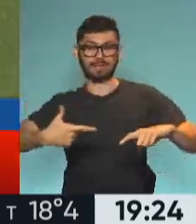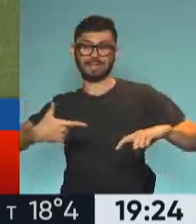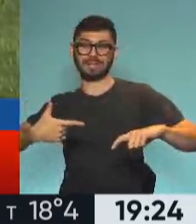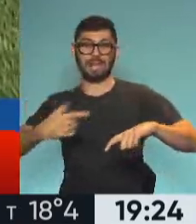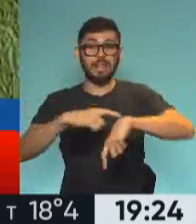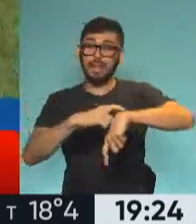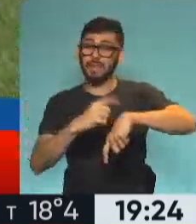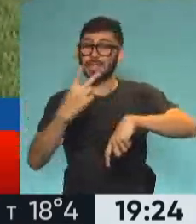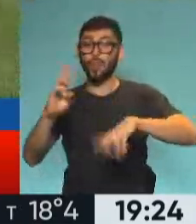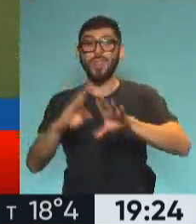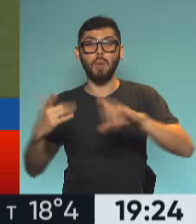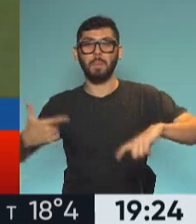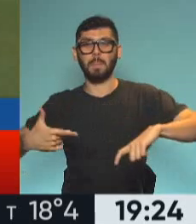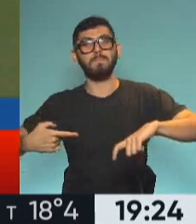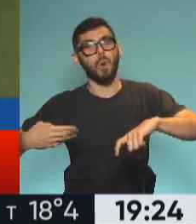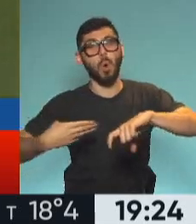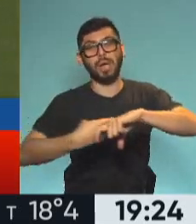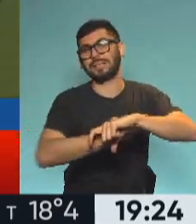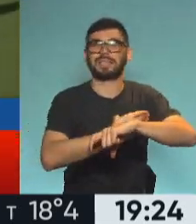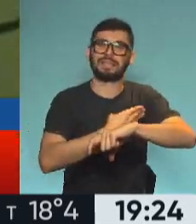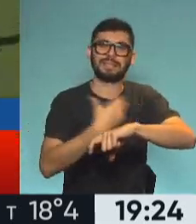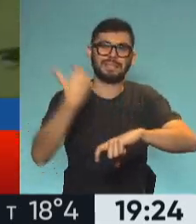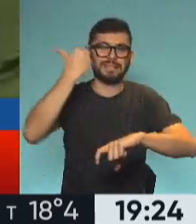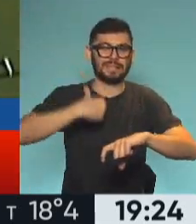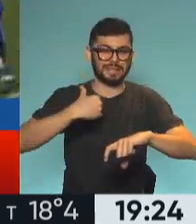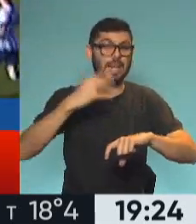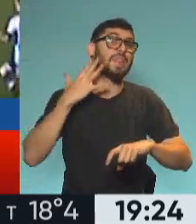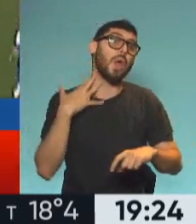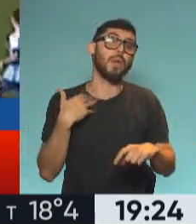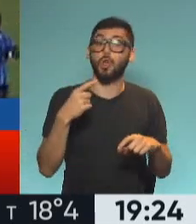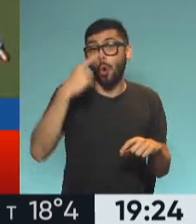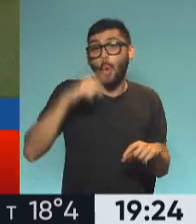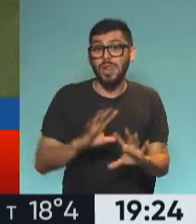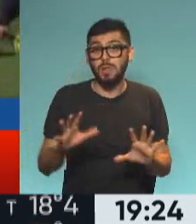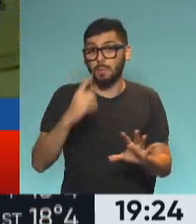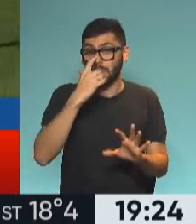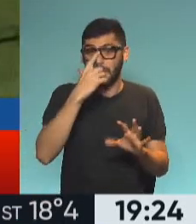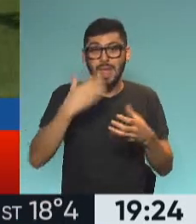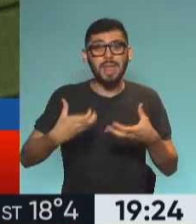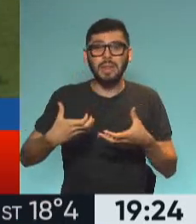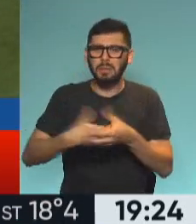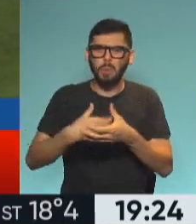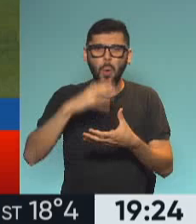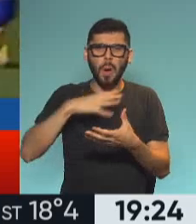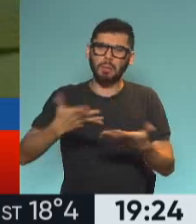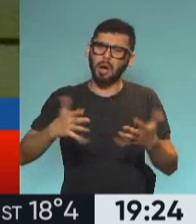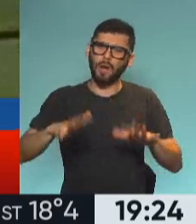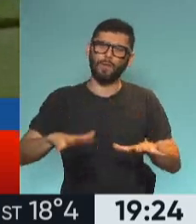complemento de Tevez fue el último intento de un equipo timorato con